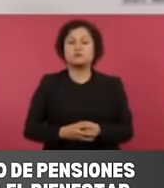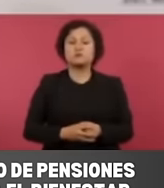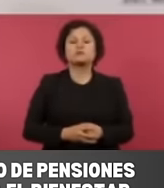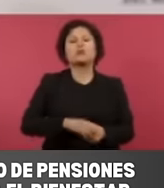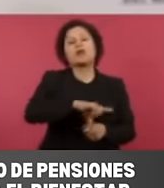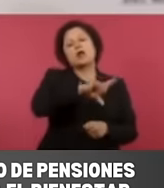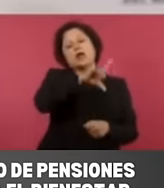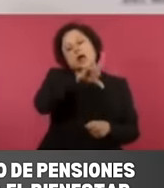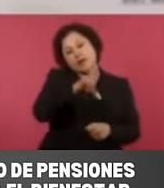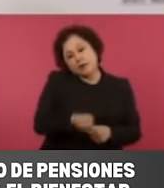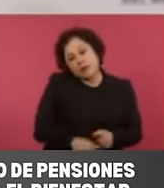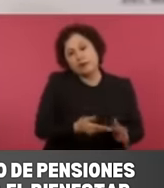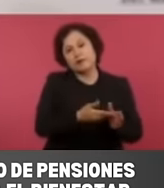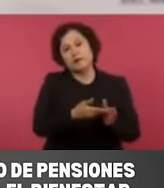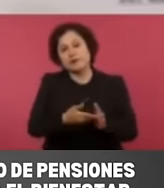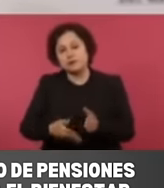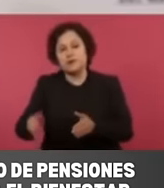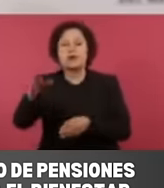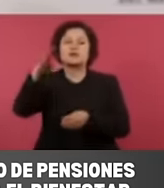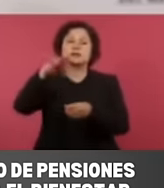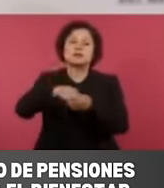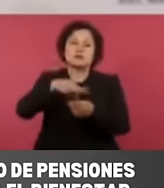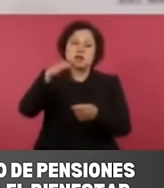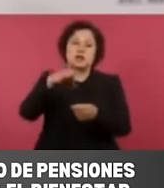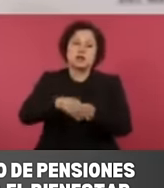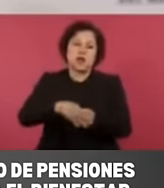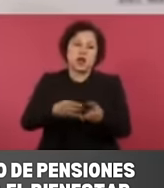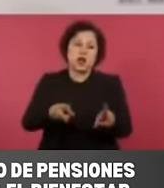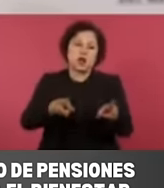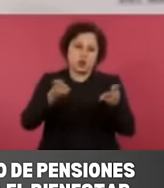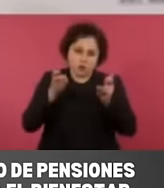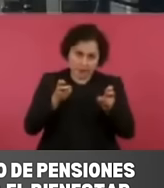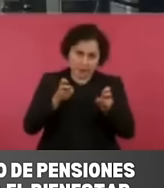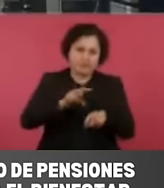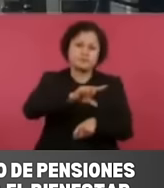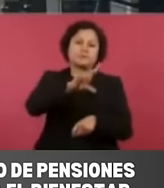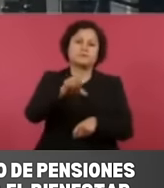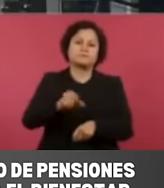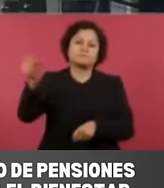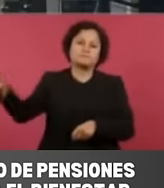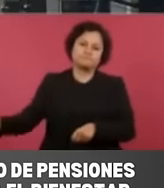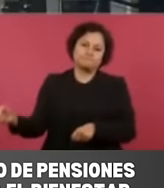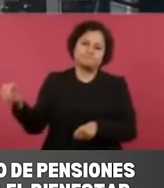Luego viene el fraude electoral, imponen